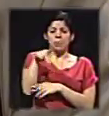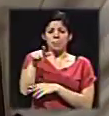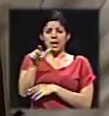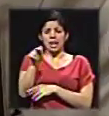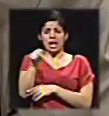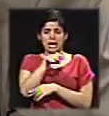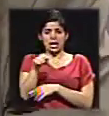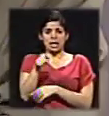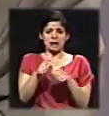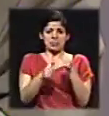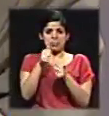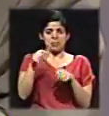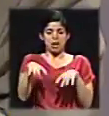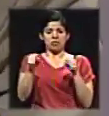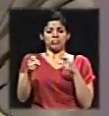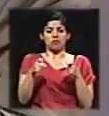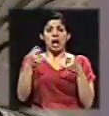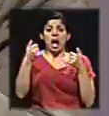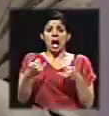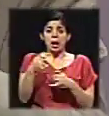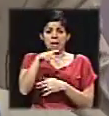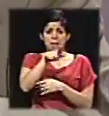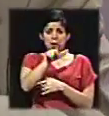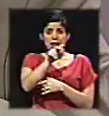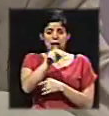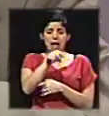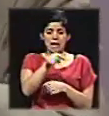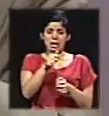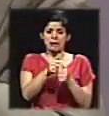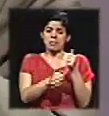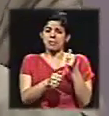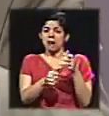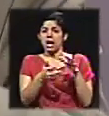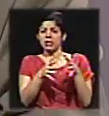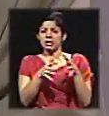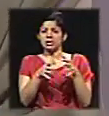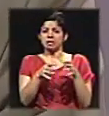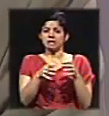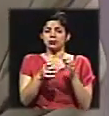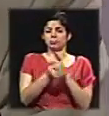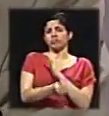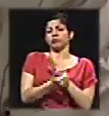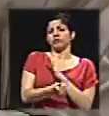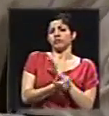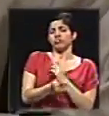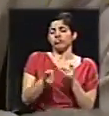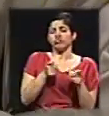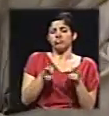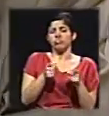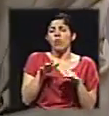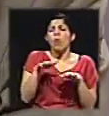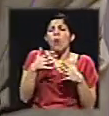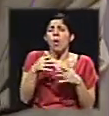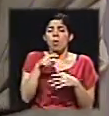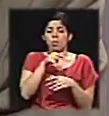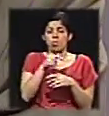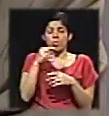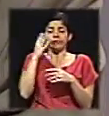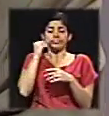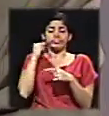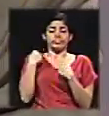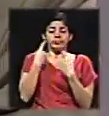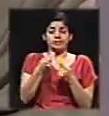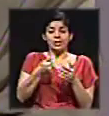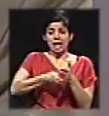PLN. Ahora es el PLN que pareciera tenerla con más aceitada, digamos. ¿Cómo influye esa maquinaria